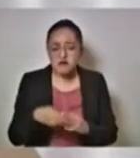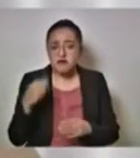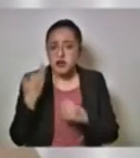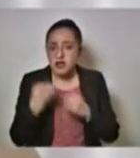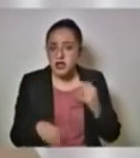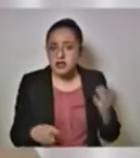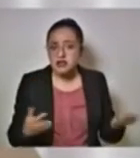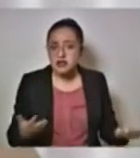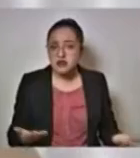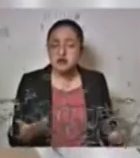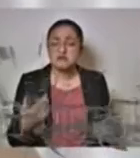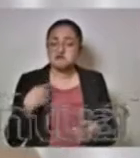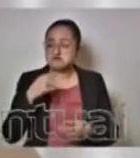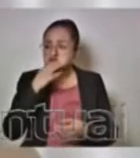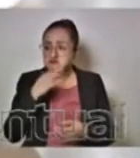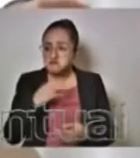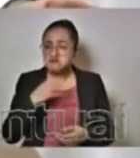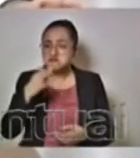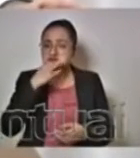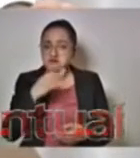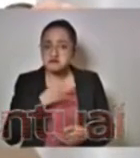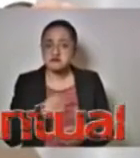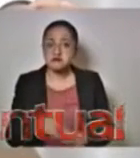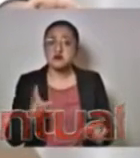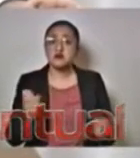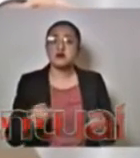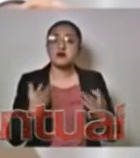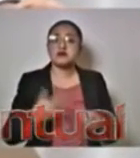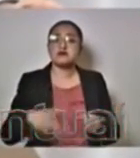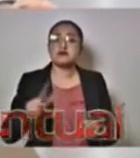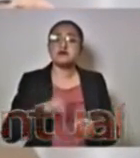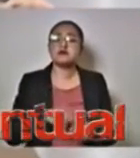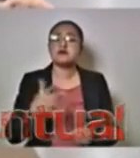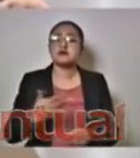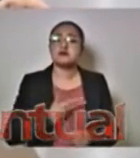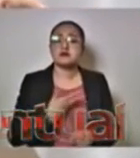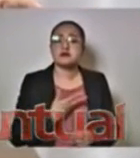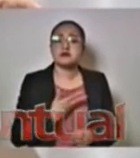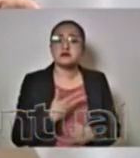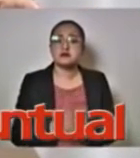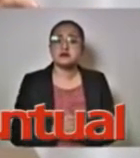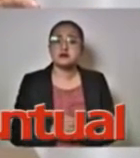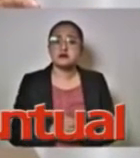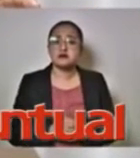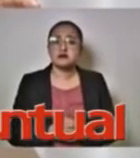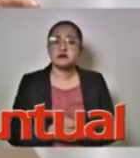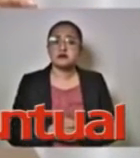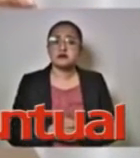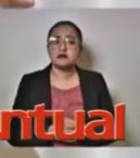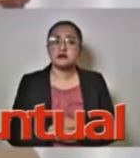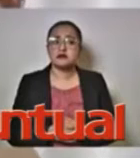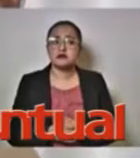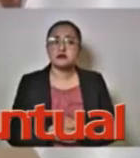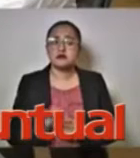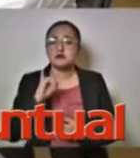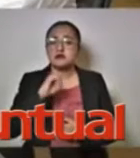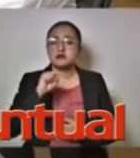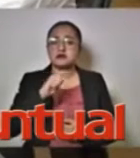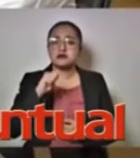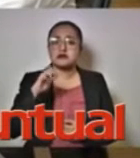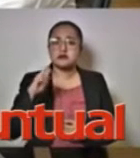por ejemplo cuántos hospitalizados tiene tiene este fob y si éste está